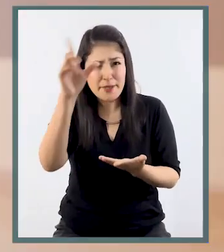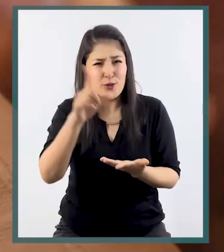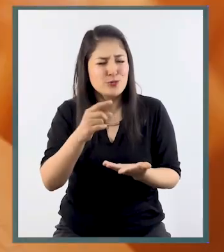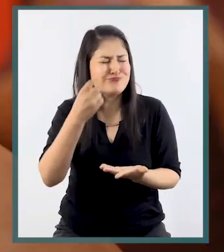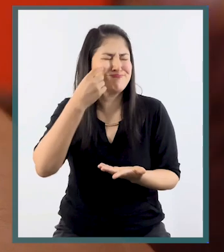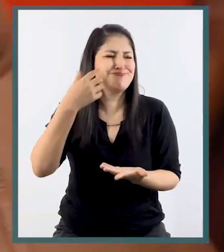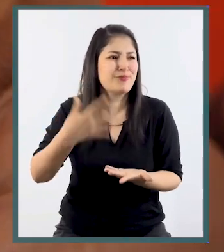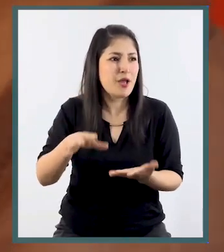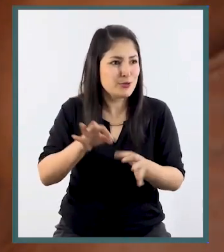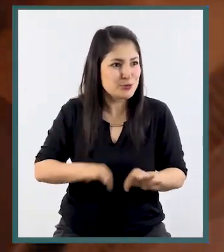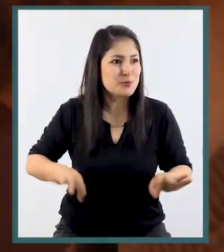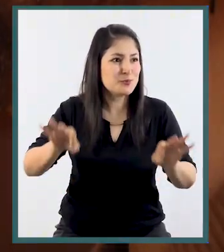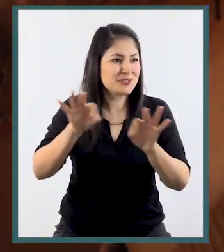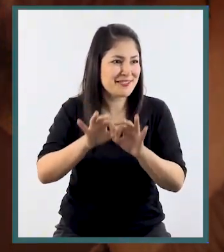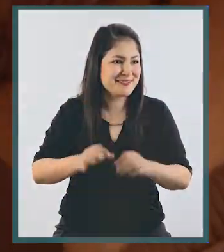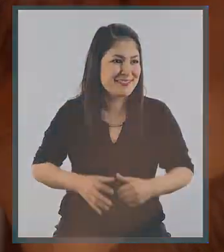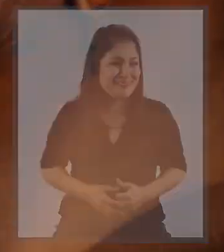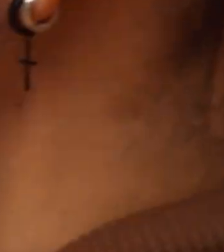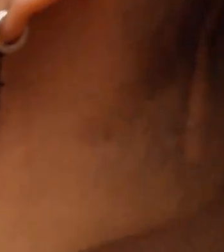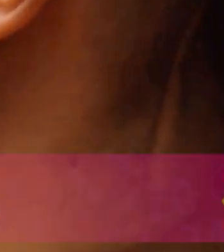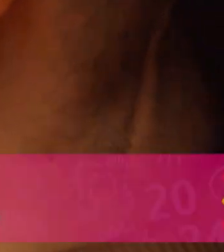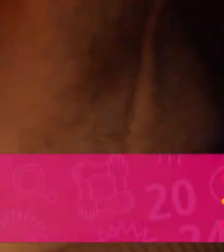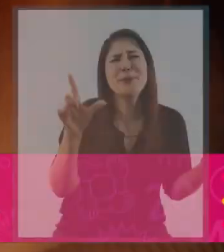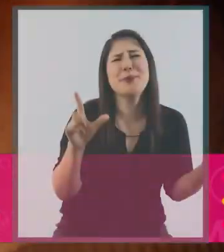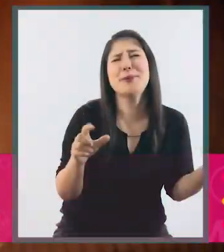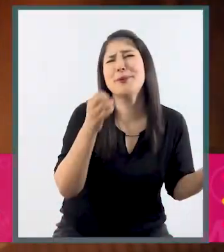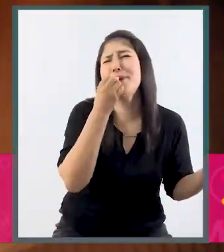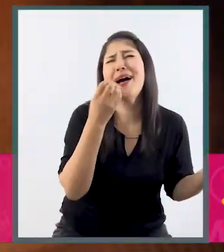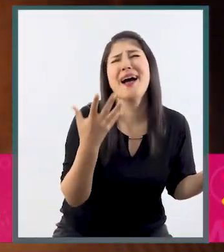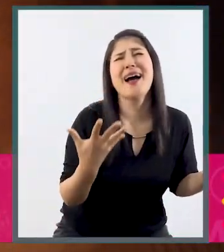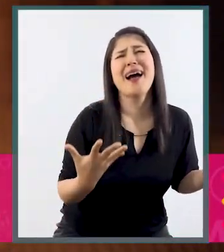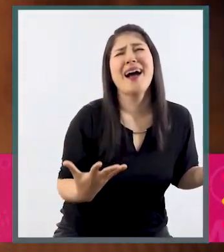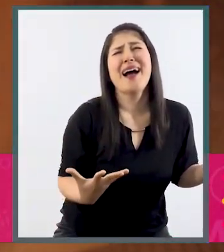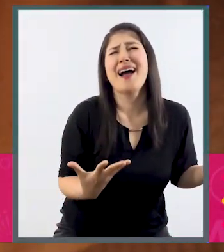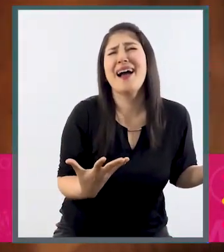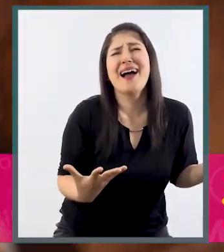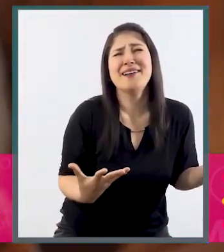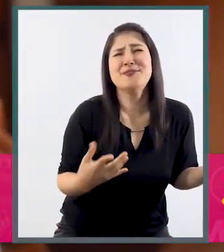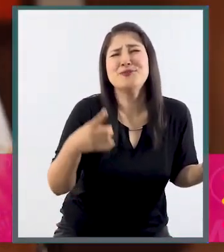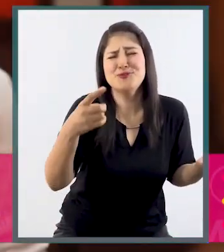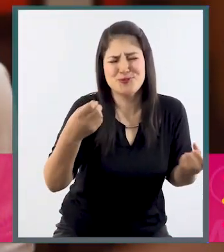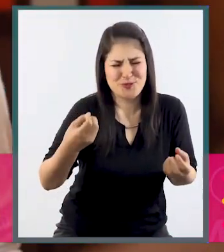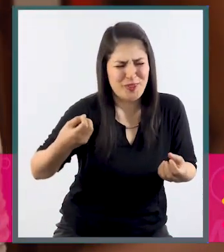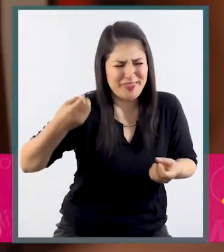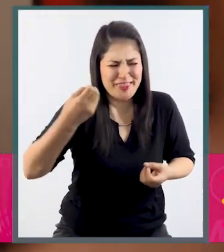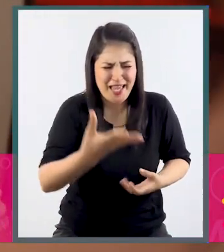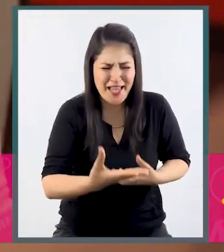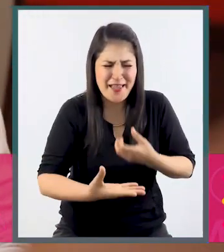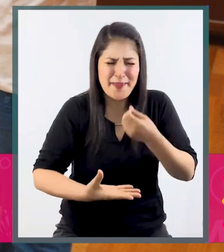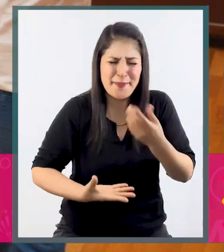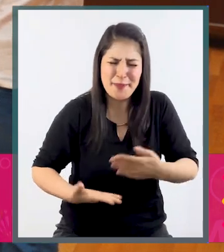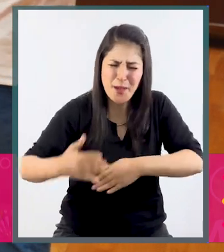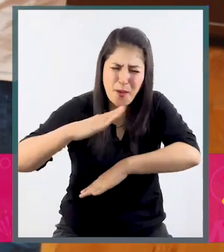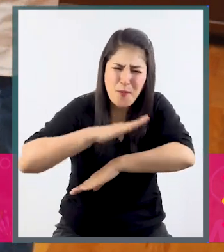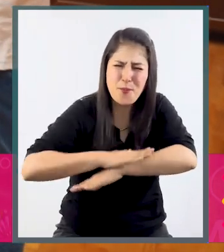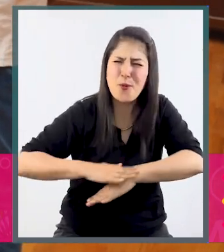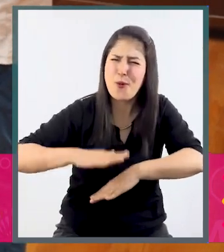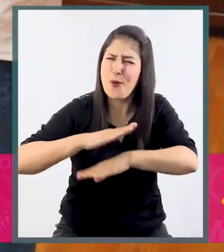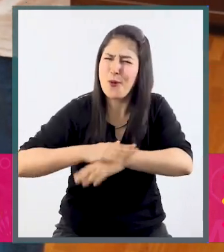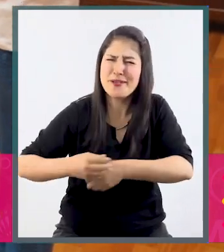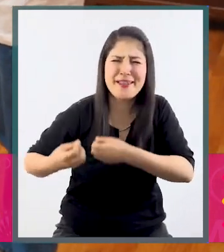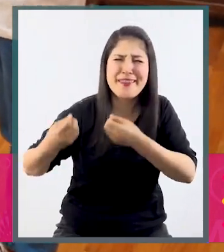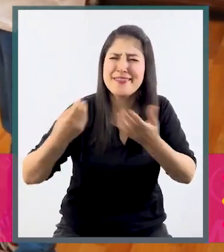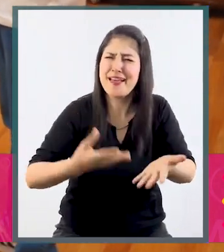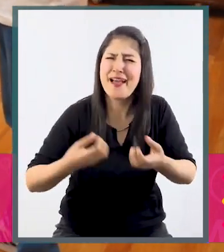Perú. ¡Ay, mi lindo Perú! Tan generoso y noble, así